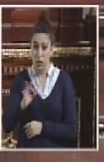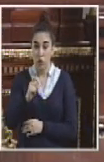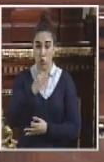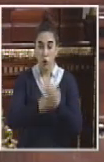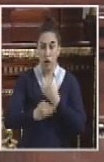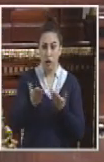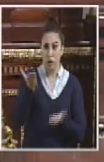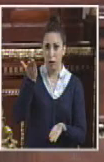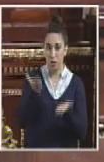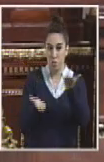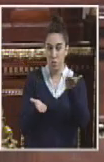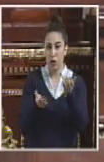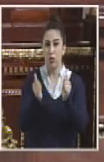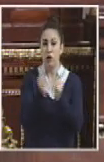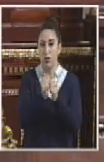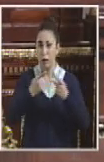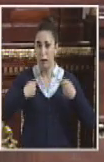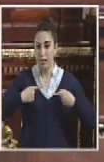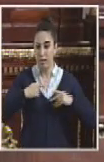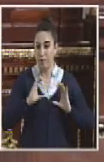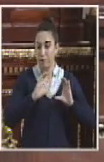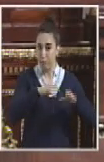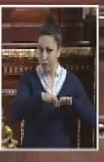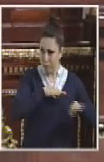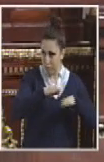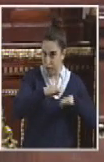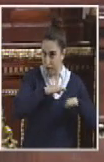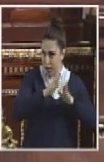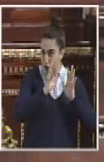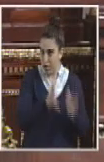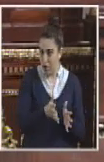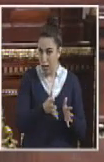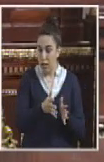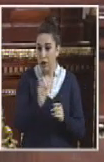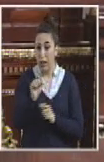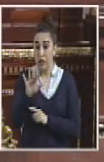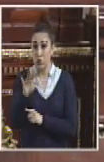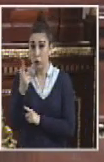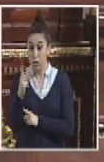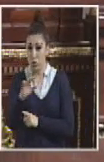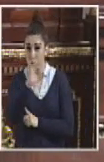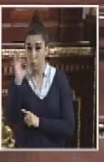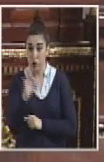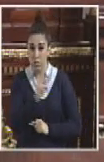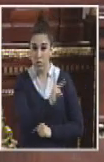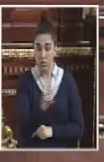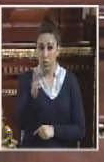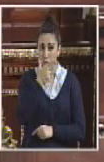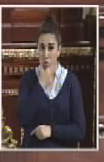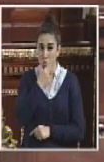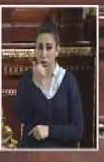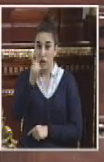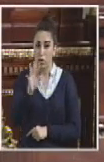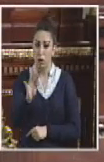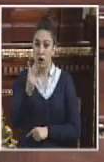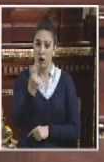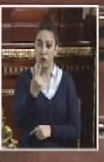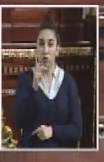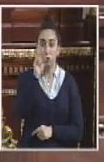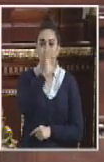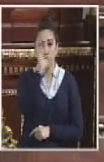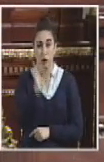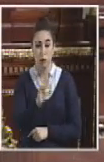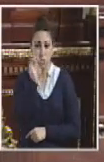la población económicamente activa, de los que el 58% son hombres y